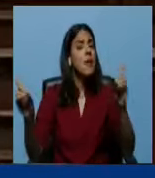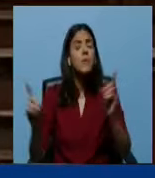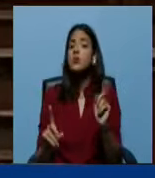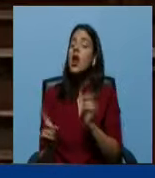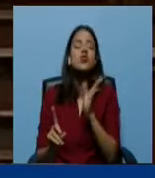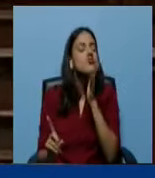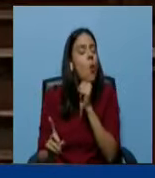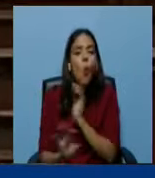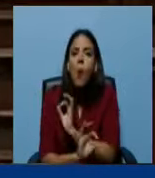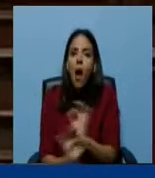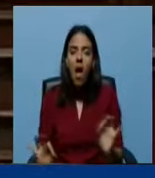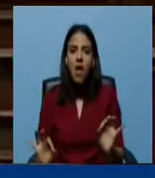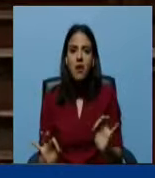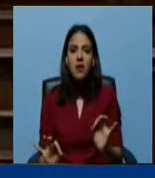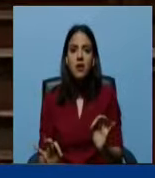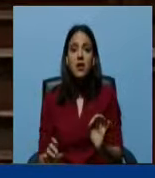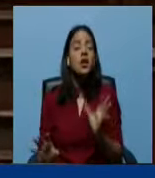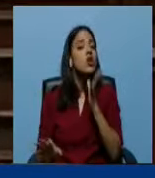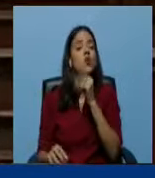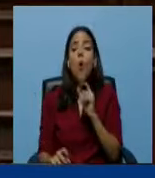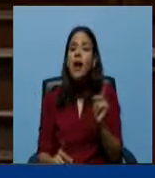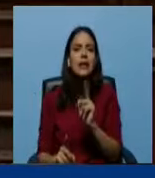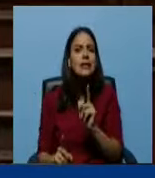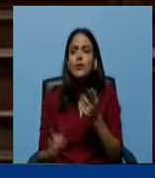existido y no existe.